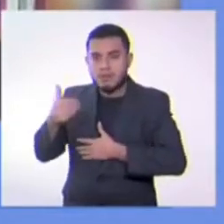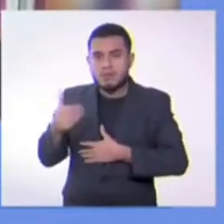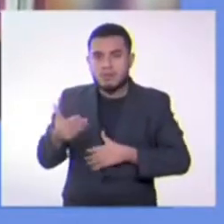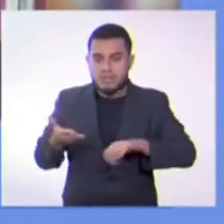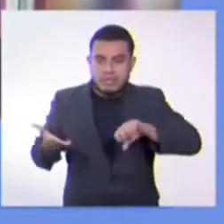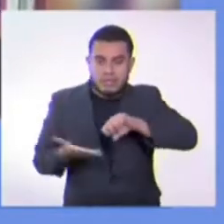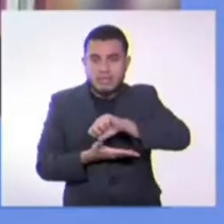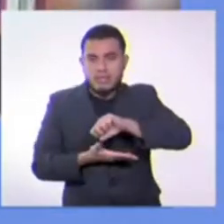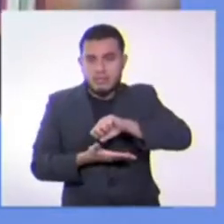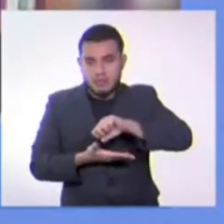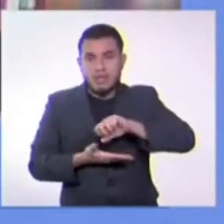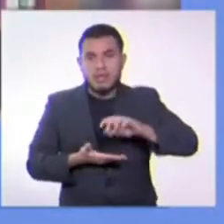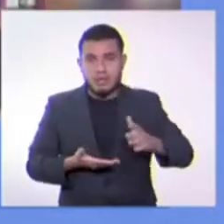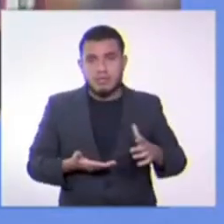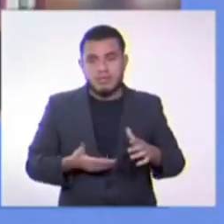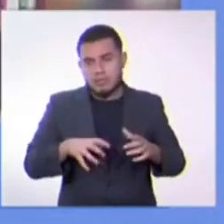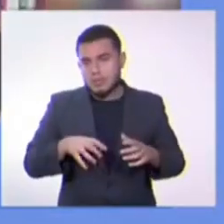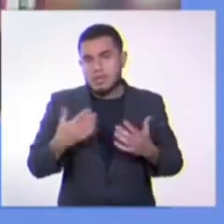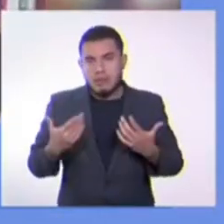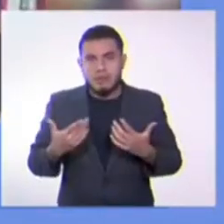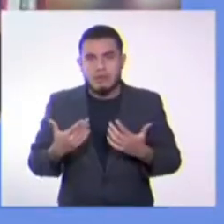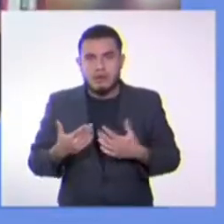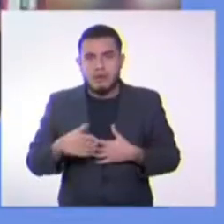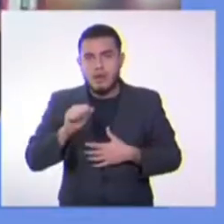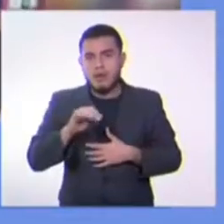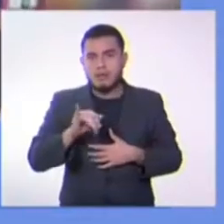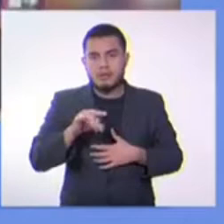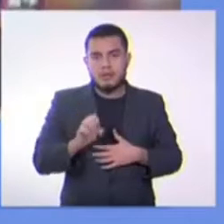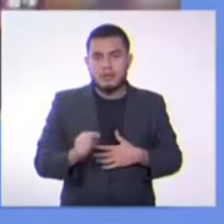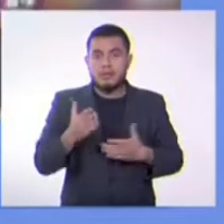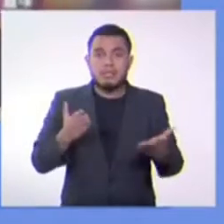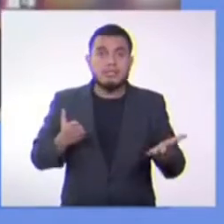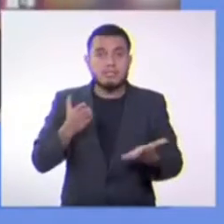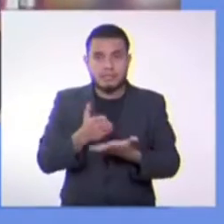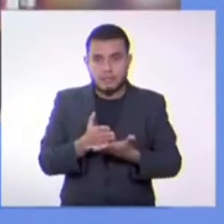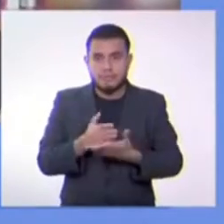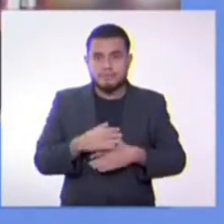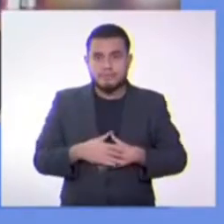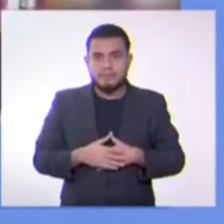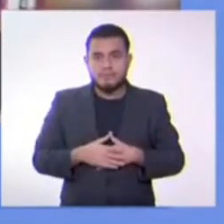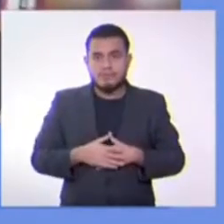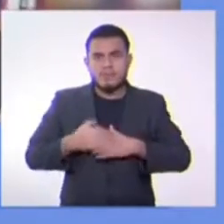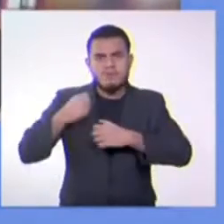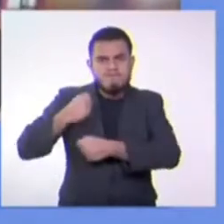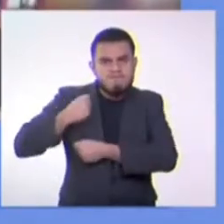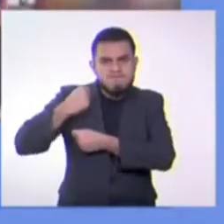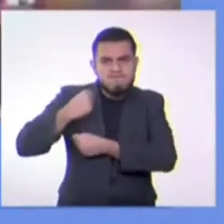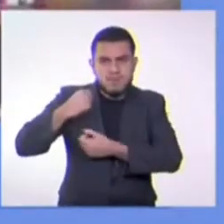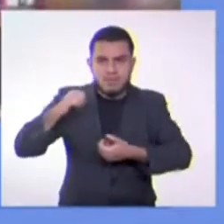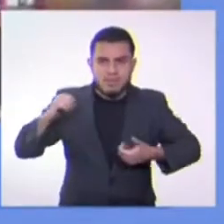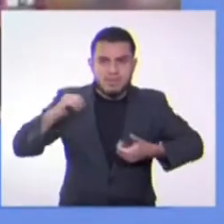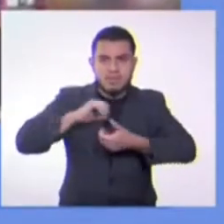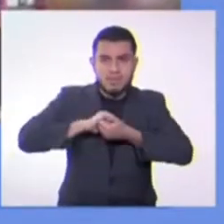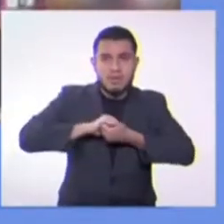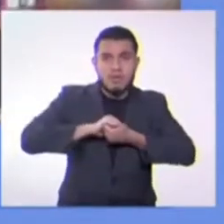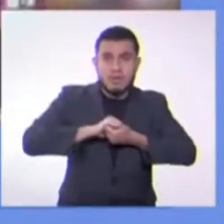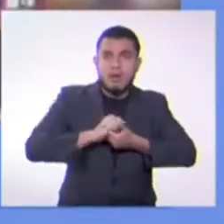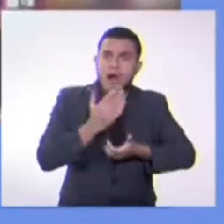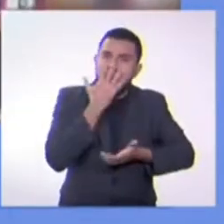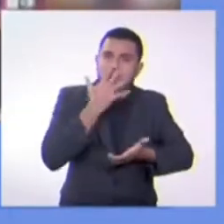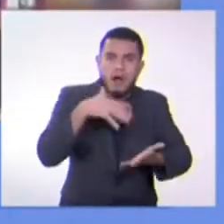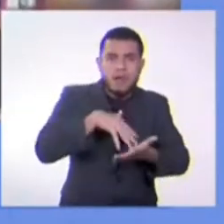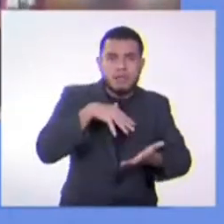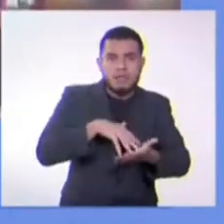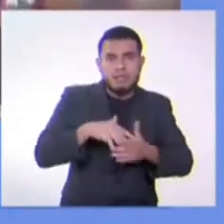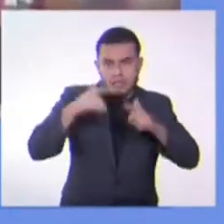las tierras ejidales, llega el levantamiento en una alianza entre indígenas y